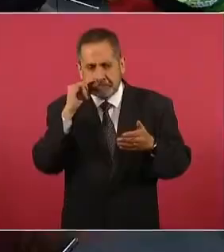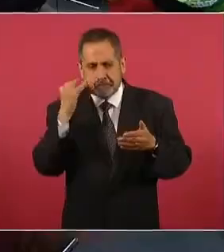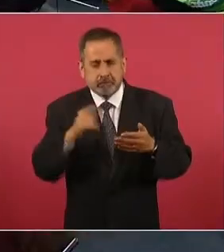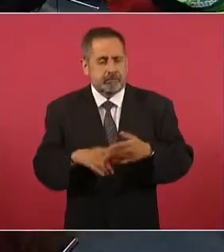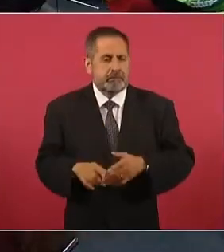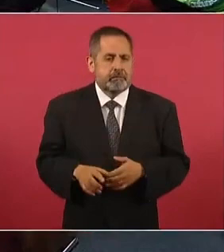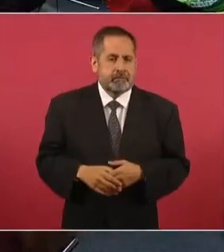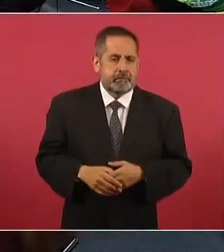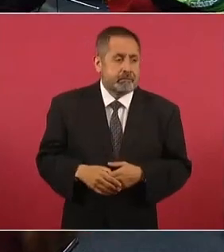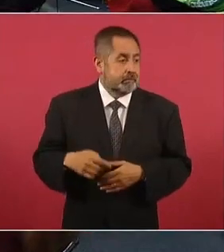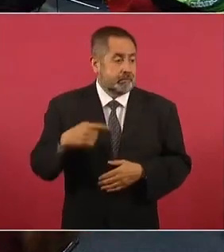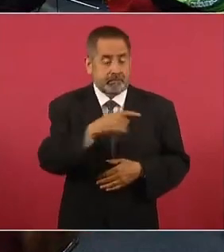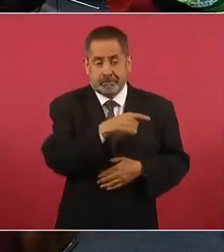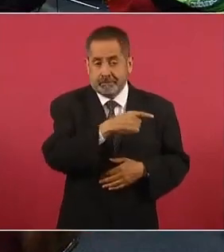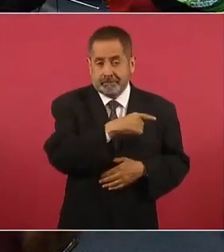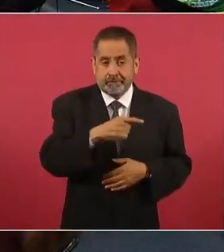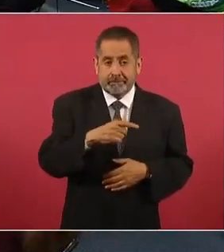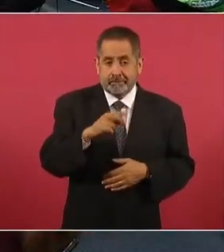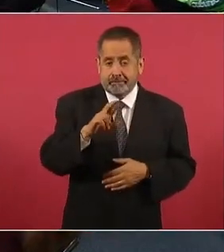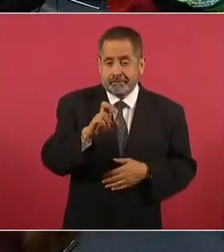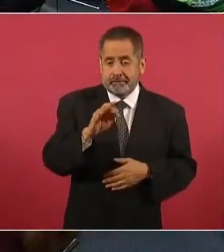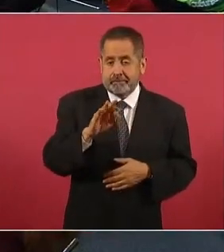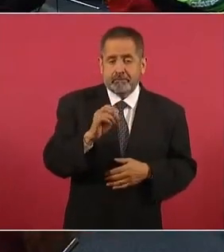¿Cuántos días tardaron ellos en la?